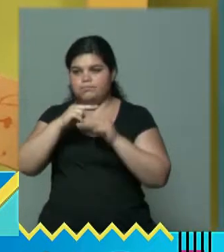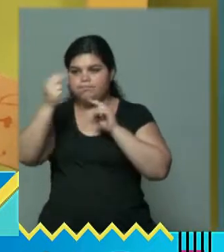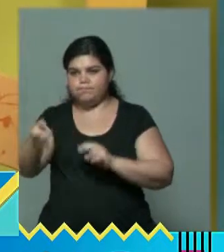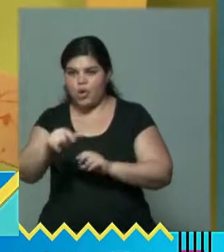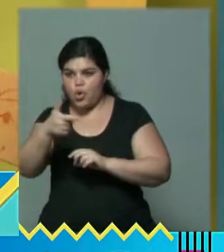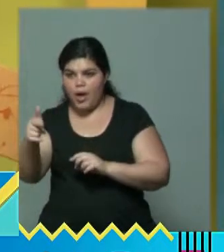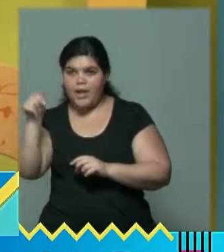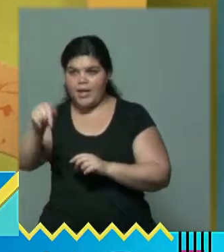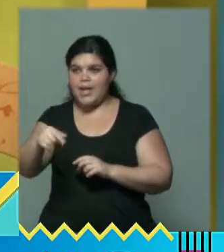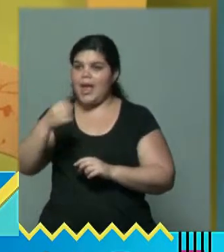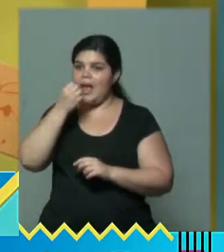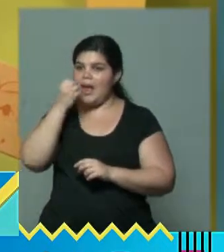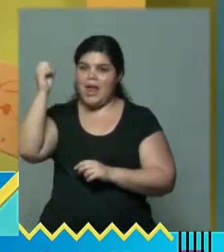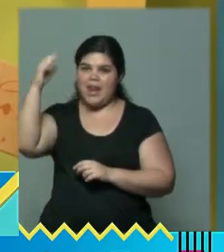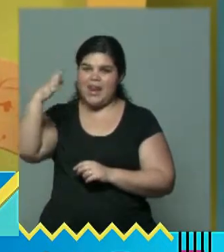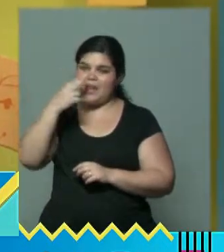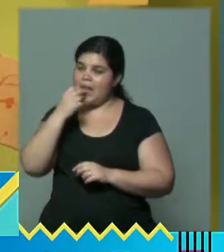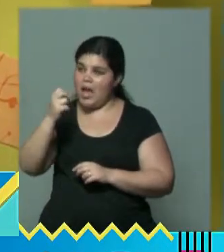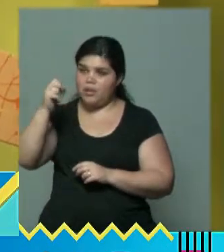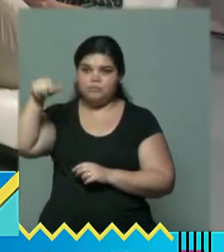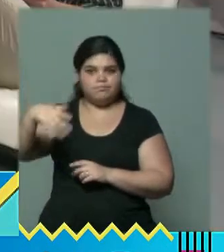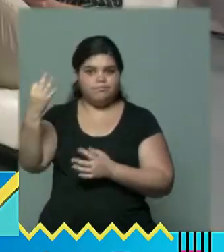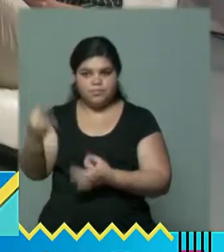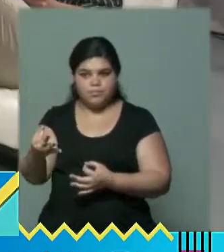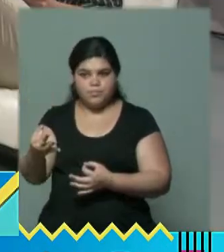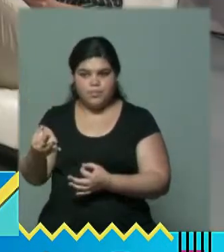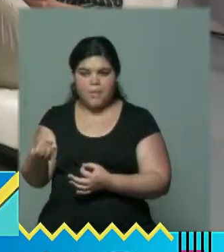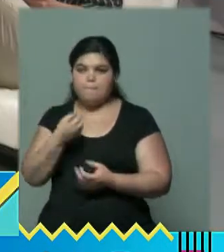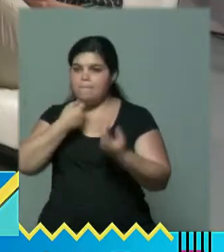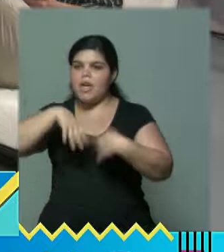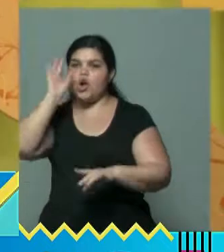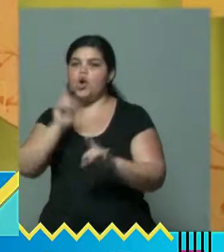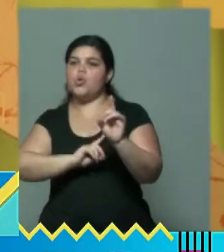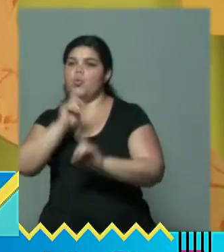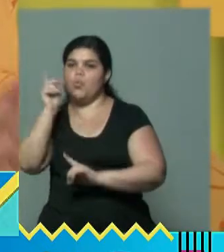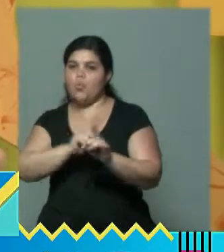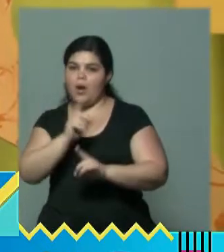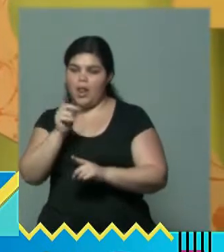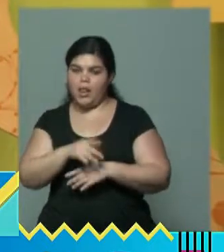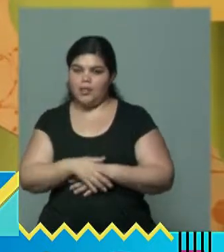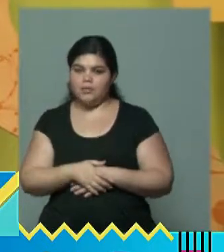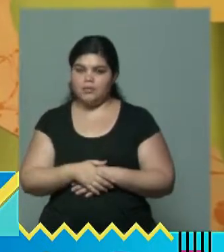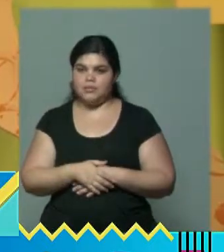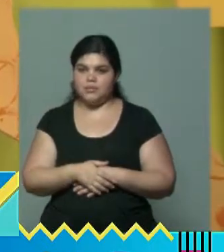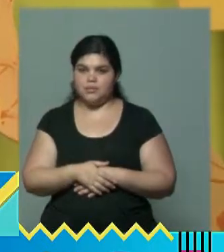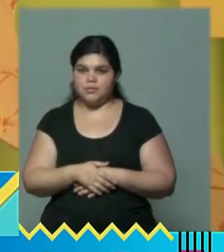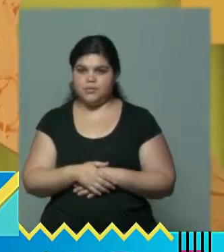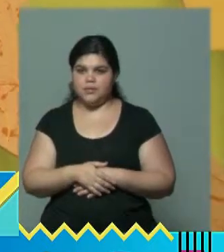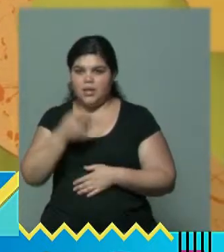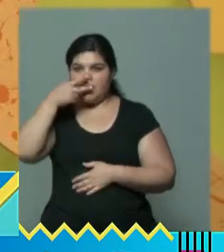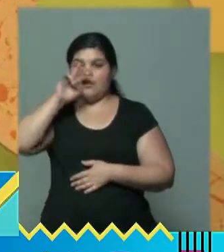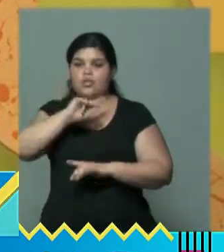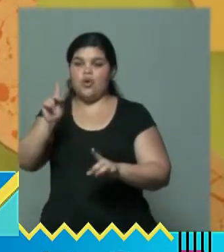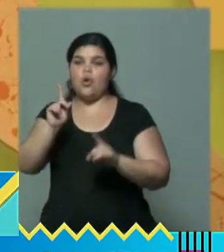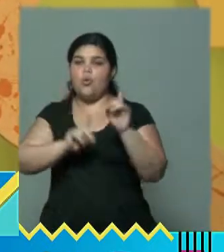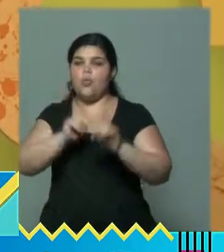energía fotovoltaica es una excelente solución. Mejor que la fotovoltaica, más competitiva y menos glamorosa, si lo querés ver de alguna manera, es la solar